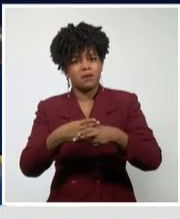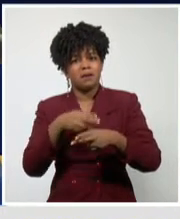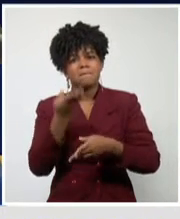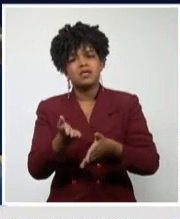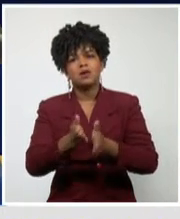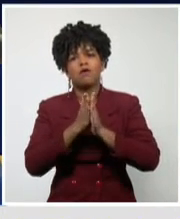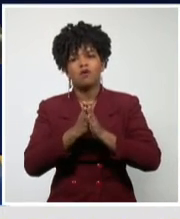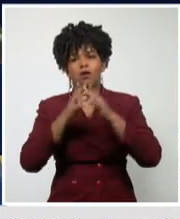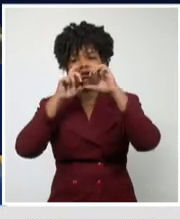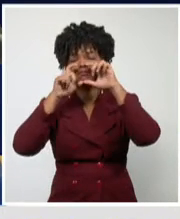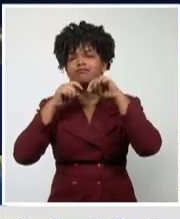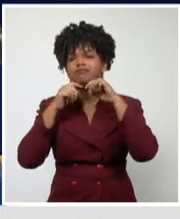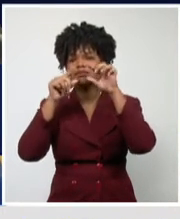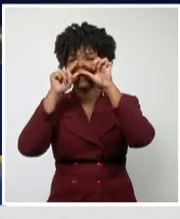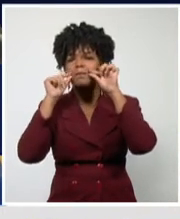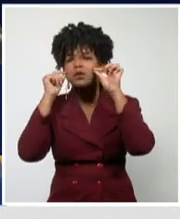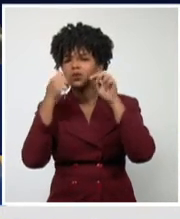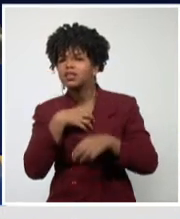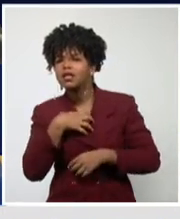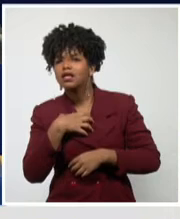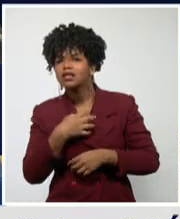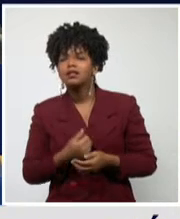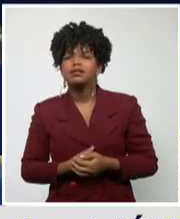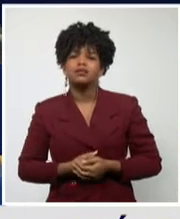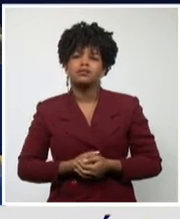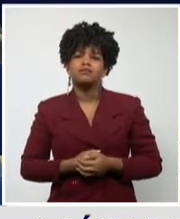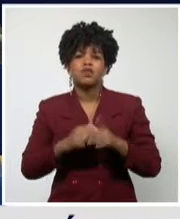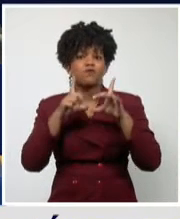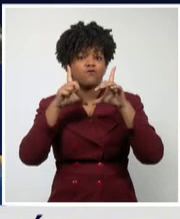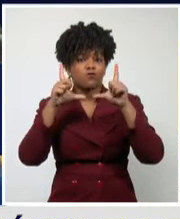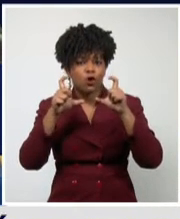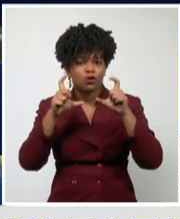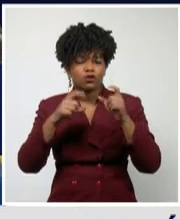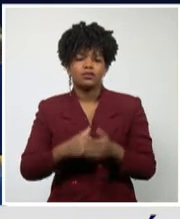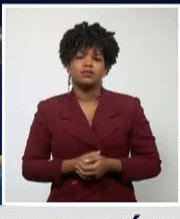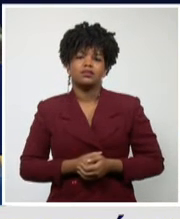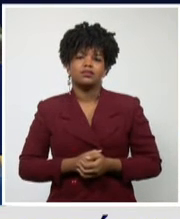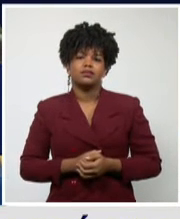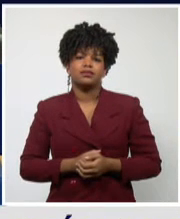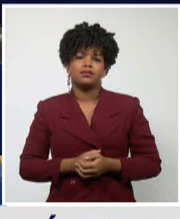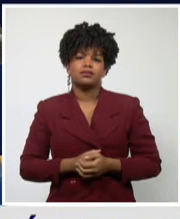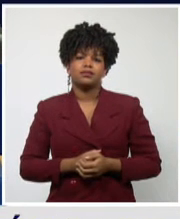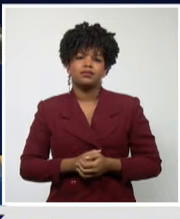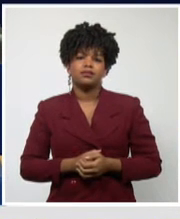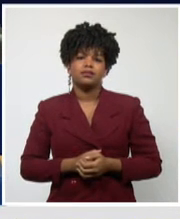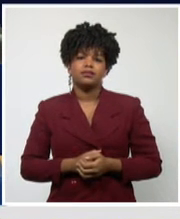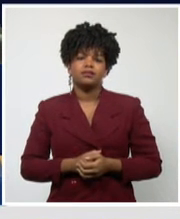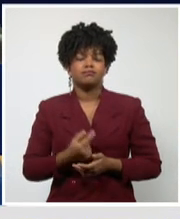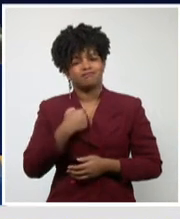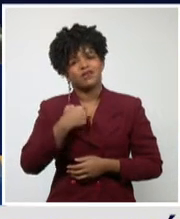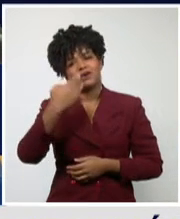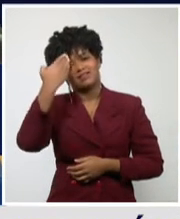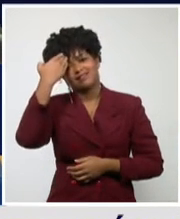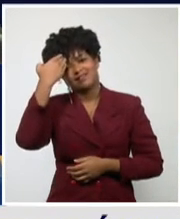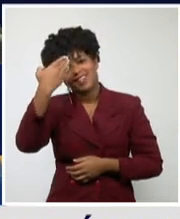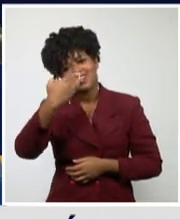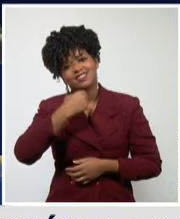bigote todavía, ¿no? Y hizo un fotoreportaje que se lo agradezco mucho, además a